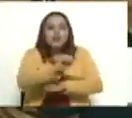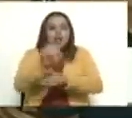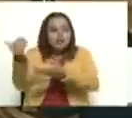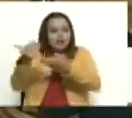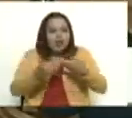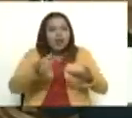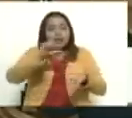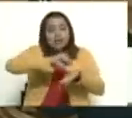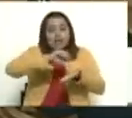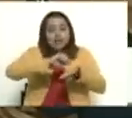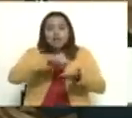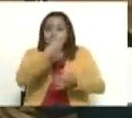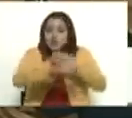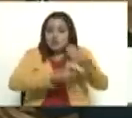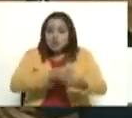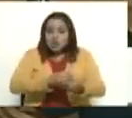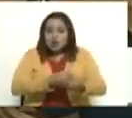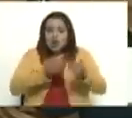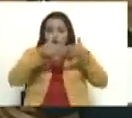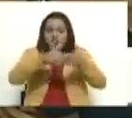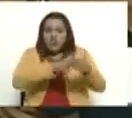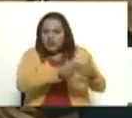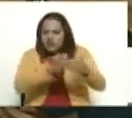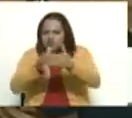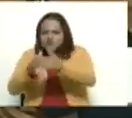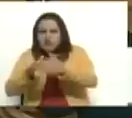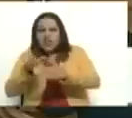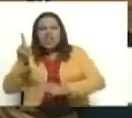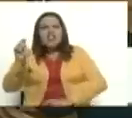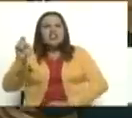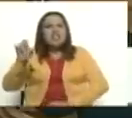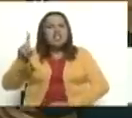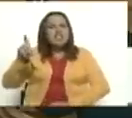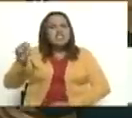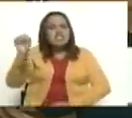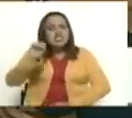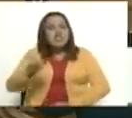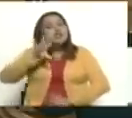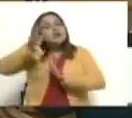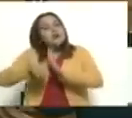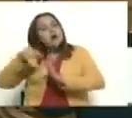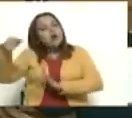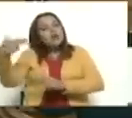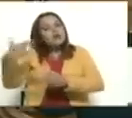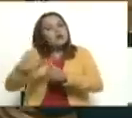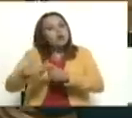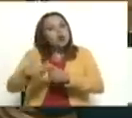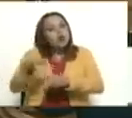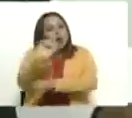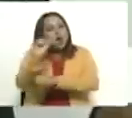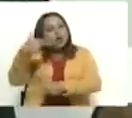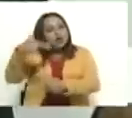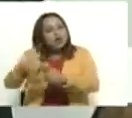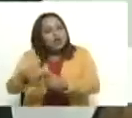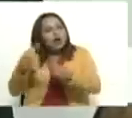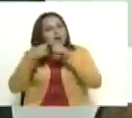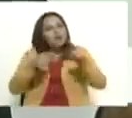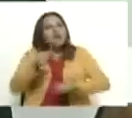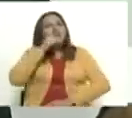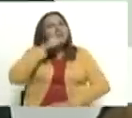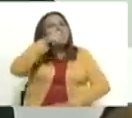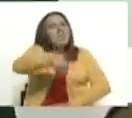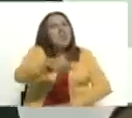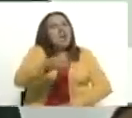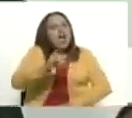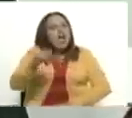lo hicieron. Y lo desviaron los barcos a Texas y se robaron ese petróleo y esa gasolina. Pero a alguien tenía aquí Donald Trump a